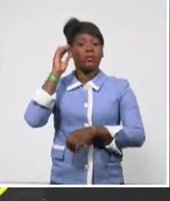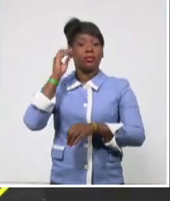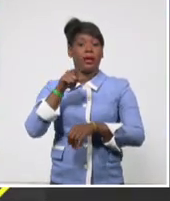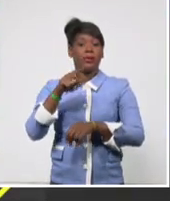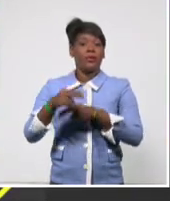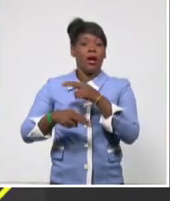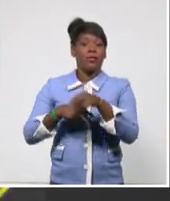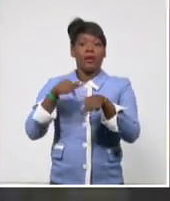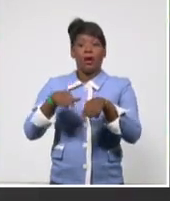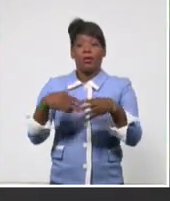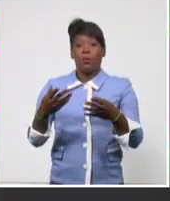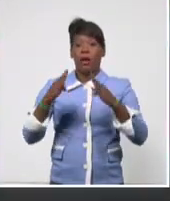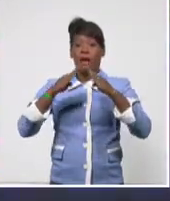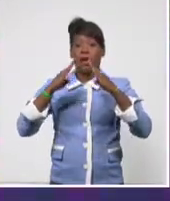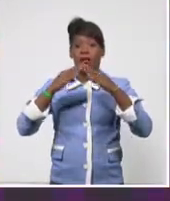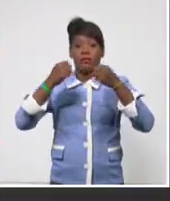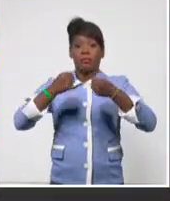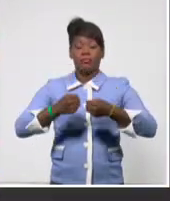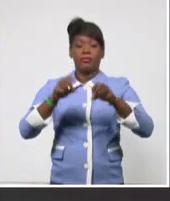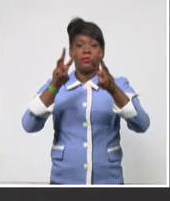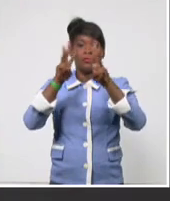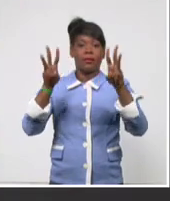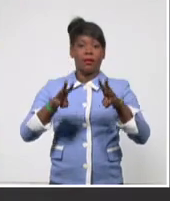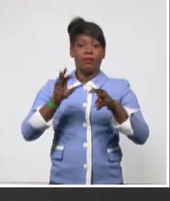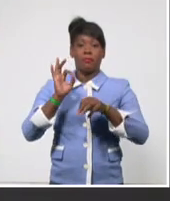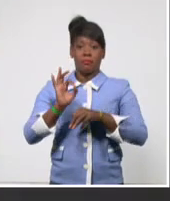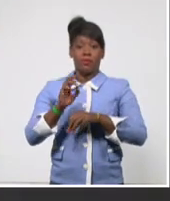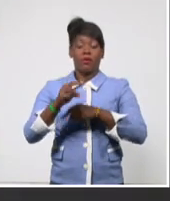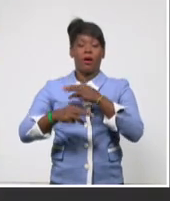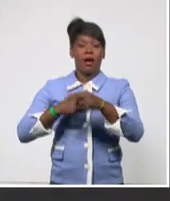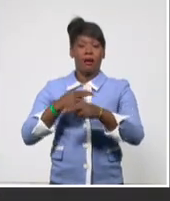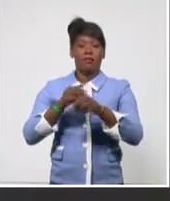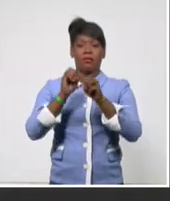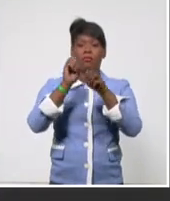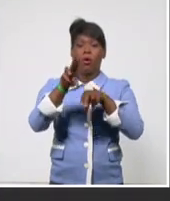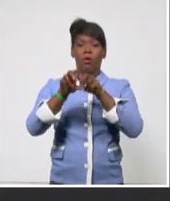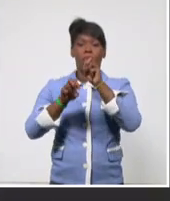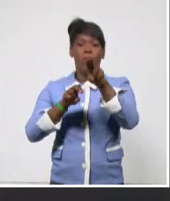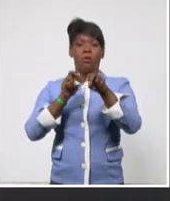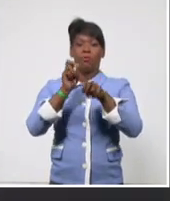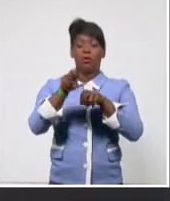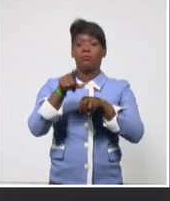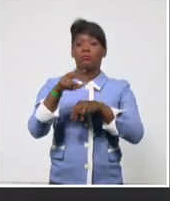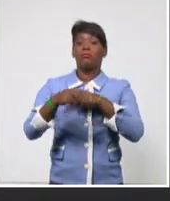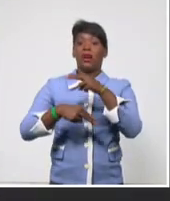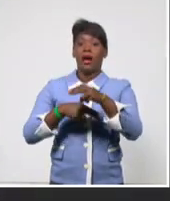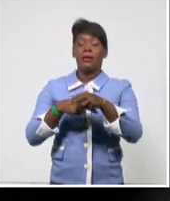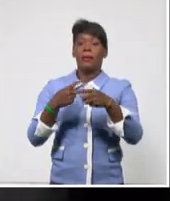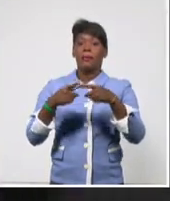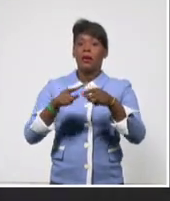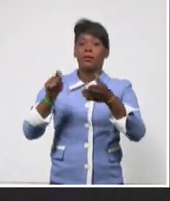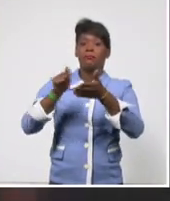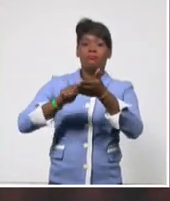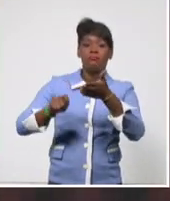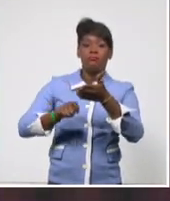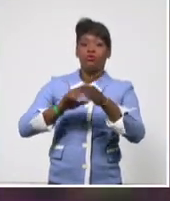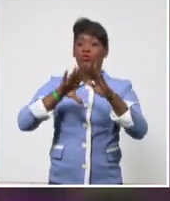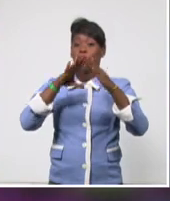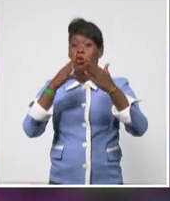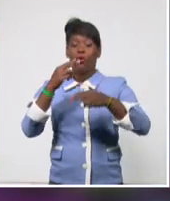debió direccionarse a las redes sociales. La convocatoria, el envío y la recepción de las obras se gestionó a través